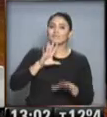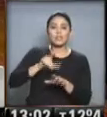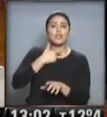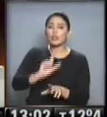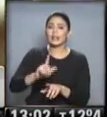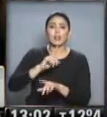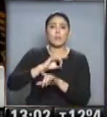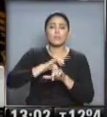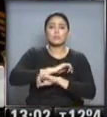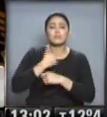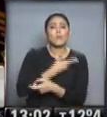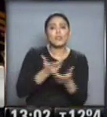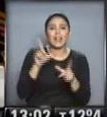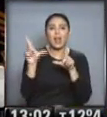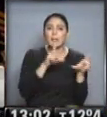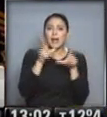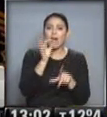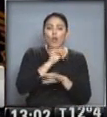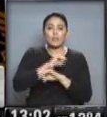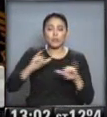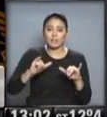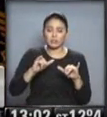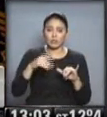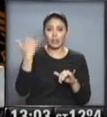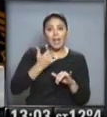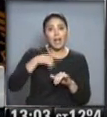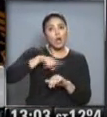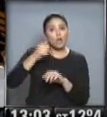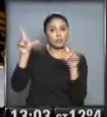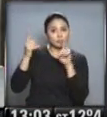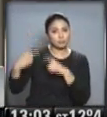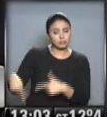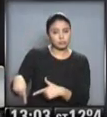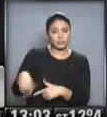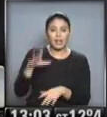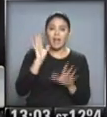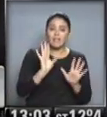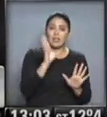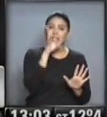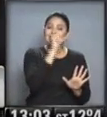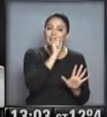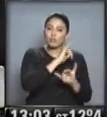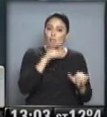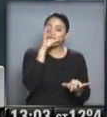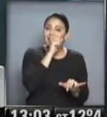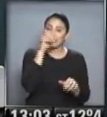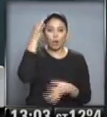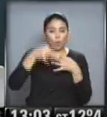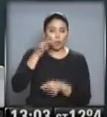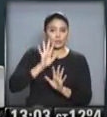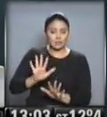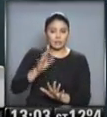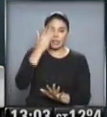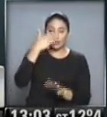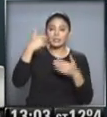o de imágenes que si se filtraron en la causa a pesar de que todavía en ese momento había secreto de sumario y a pesar de la apertura del secreto